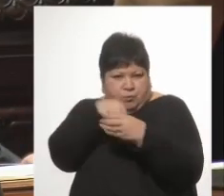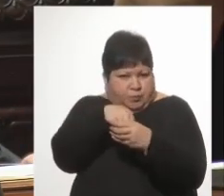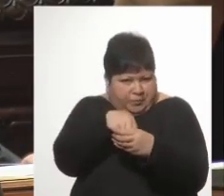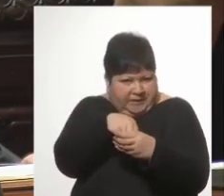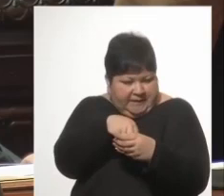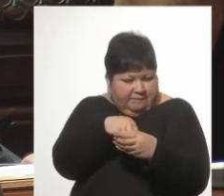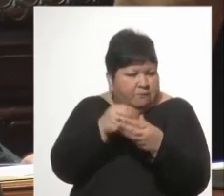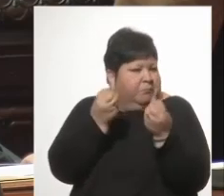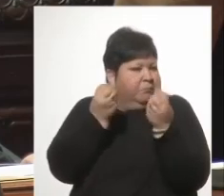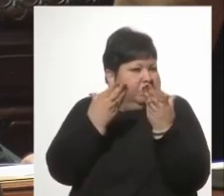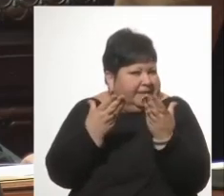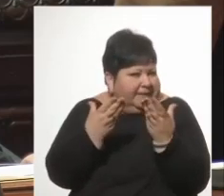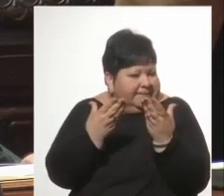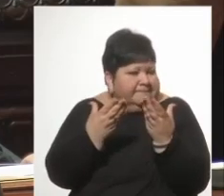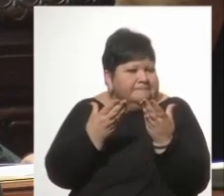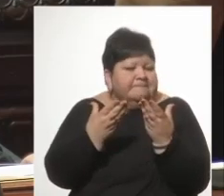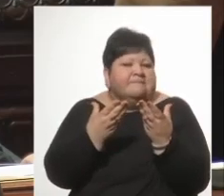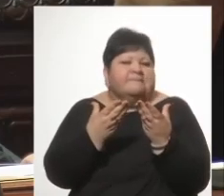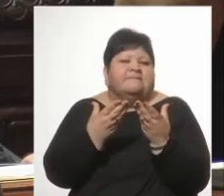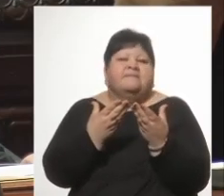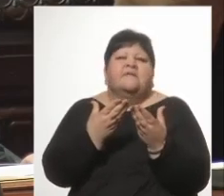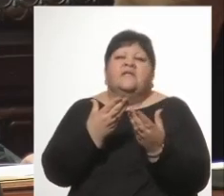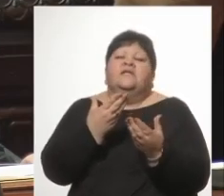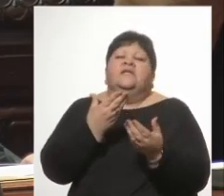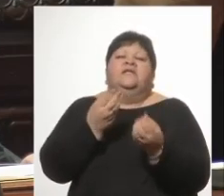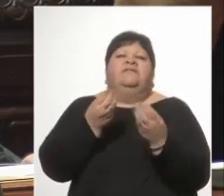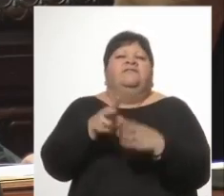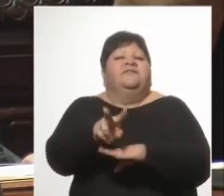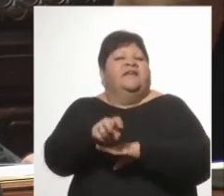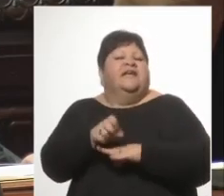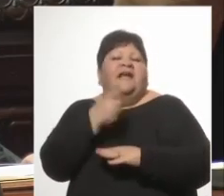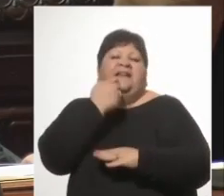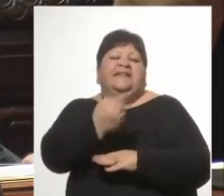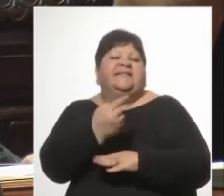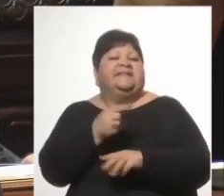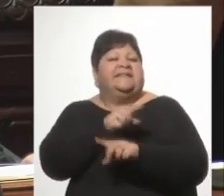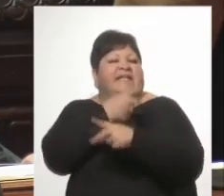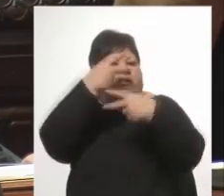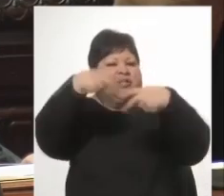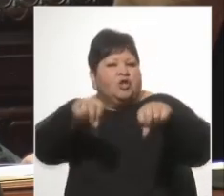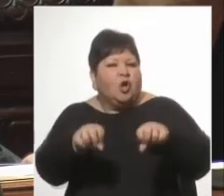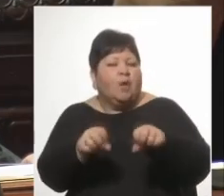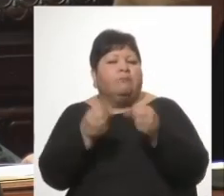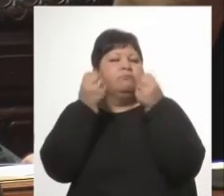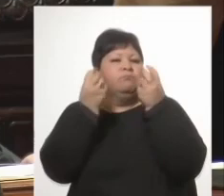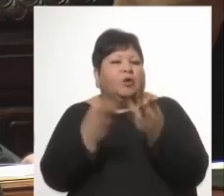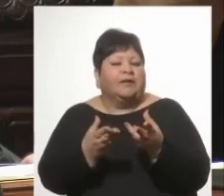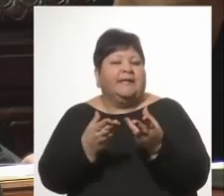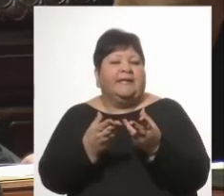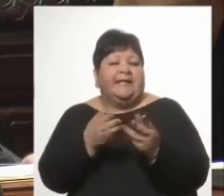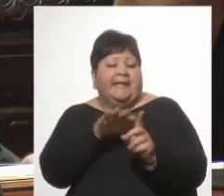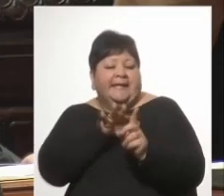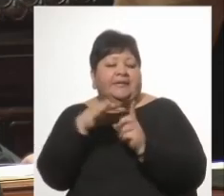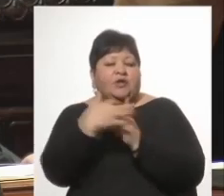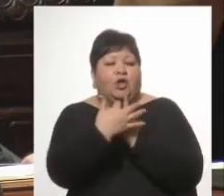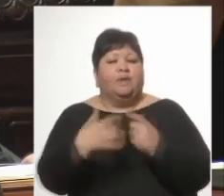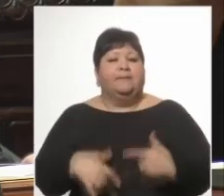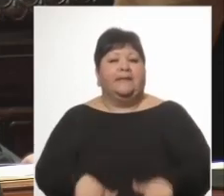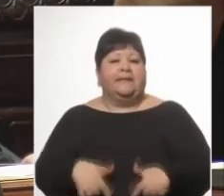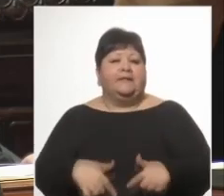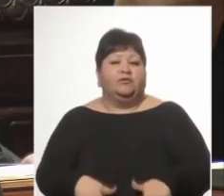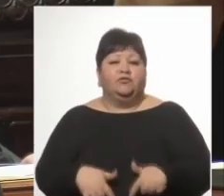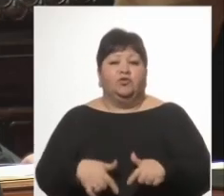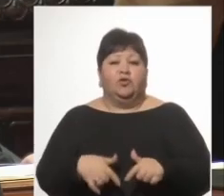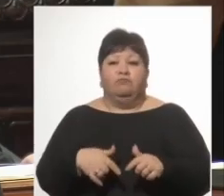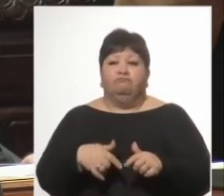El fiscal dice que no, porque el entorno del ministro no ratifica que yo se lo haya comunicado al